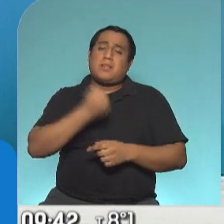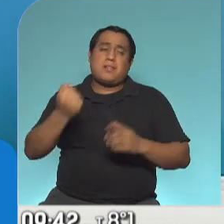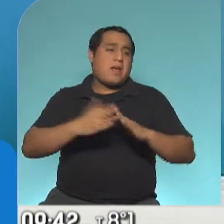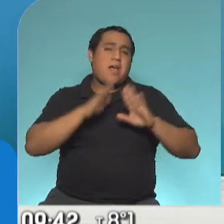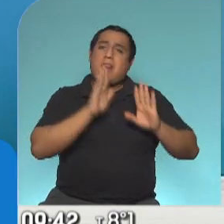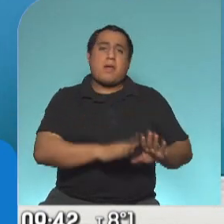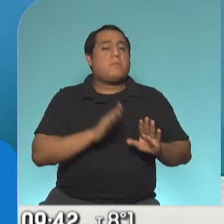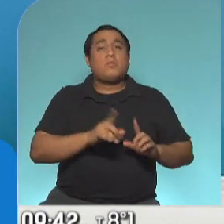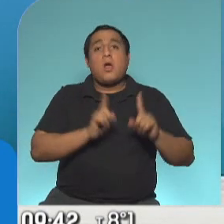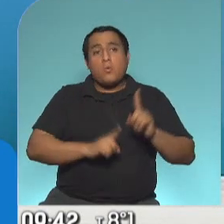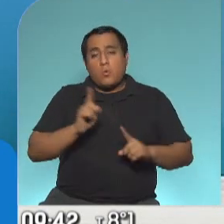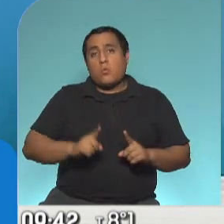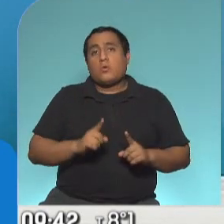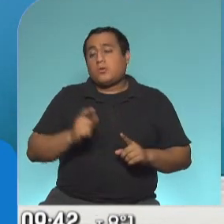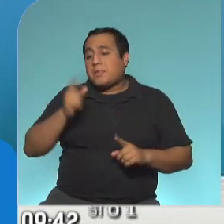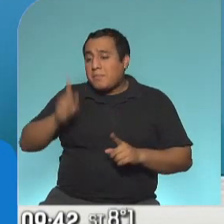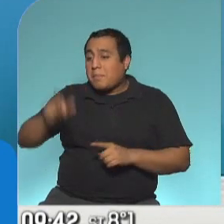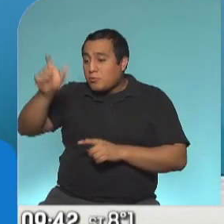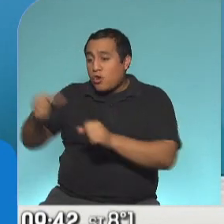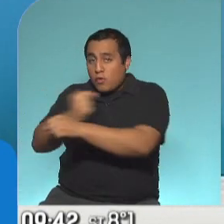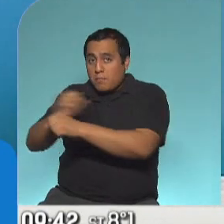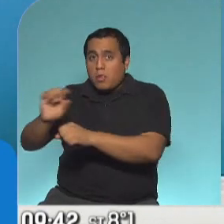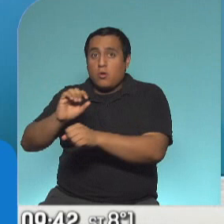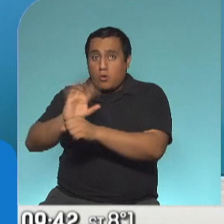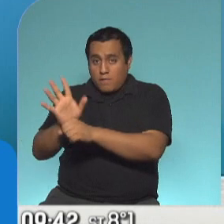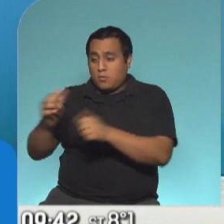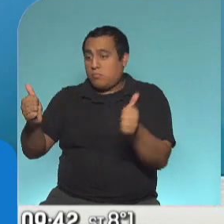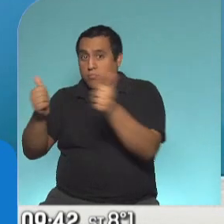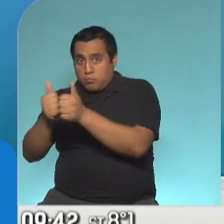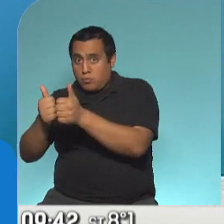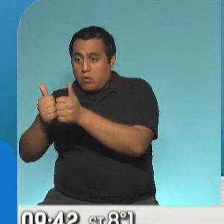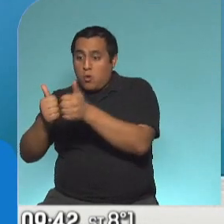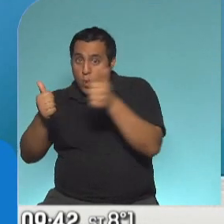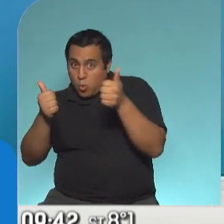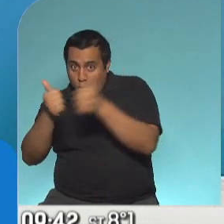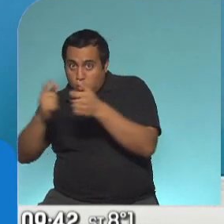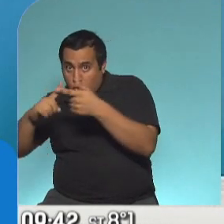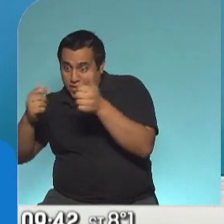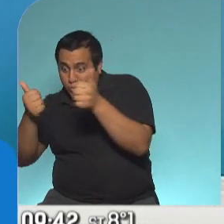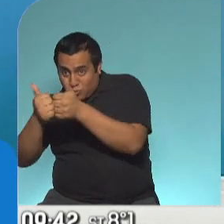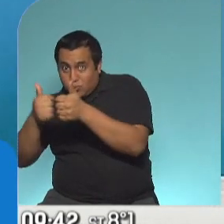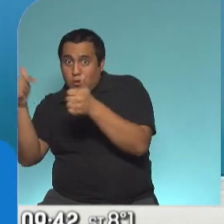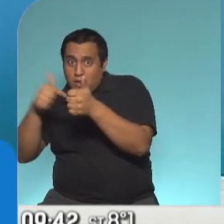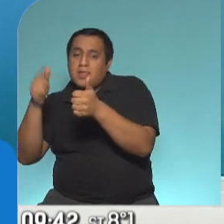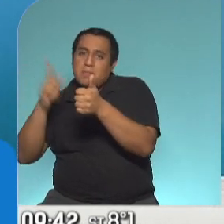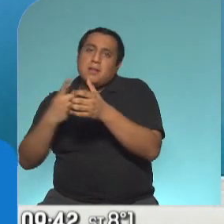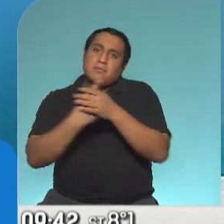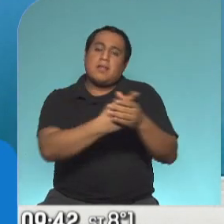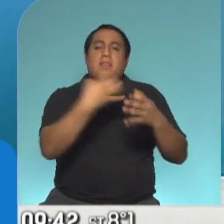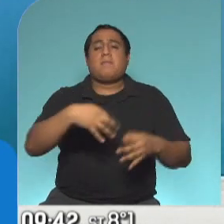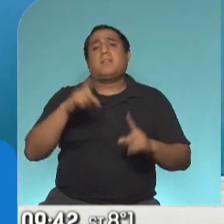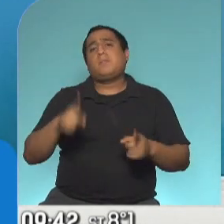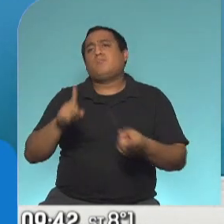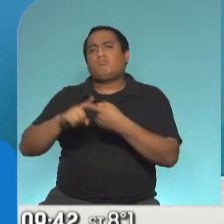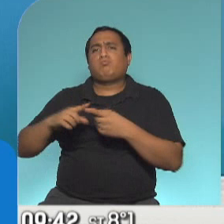personas leves y de los contactos estrechos de los casos confirmados es clave y volvemos a recordar el rol de las reuniones